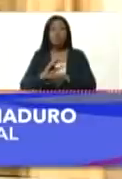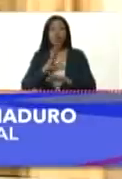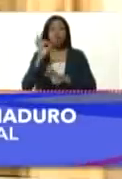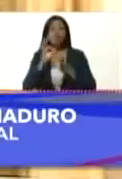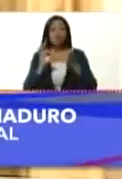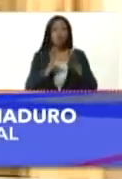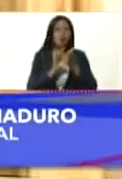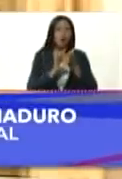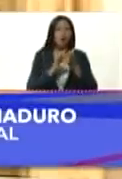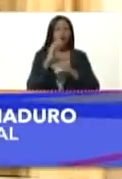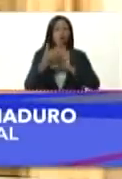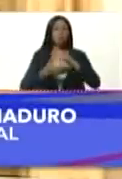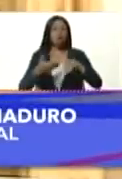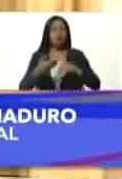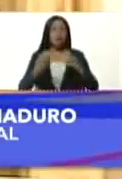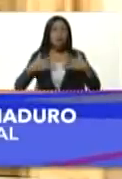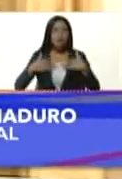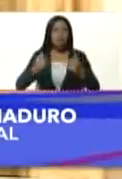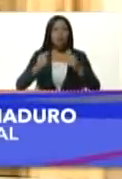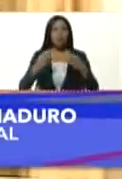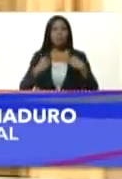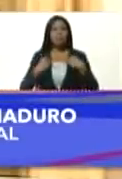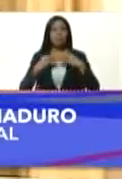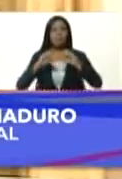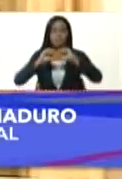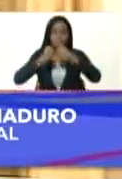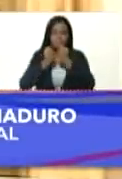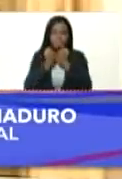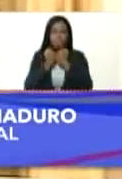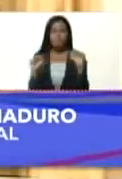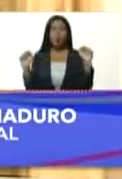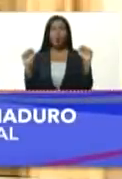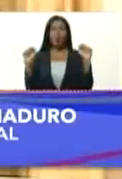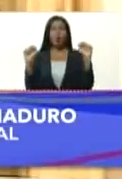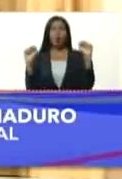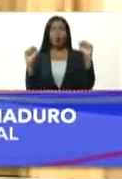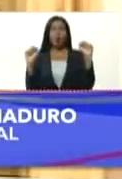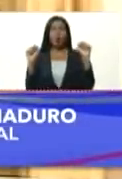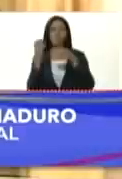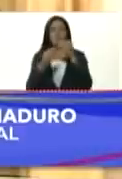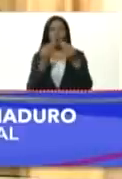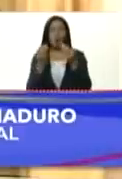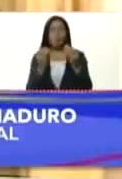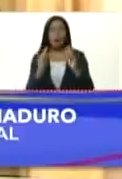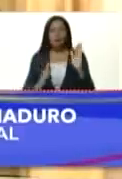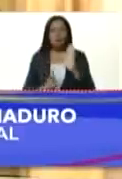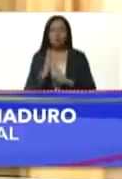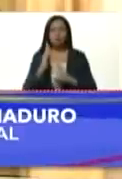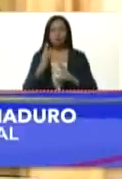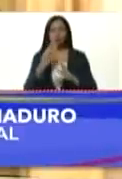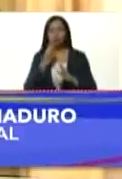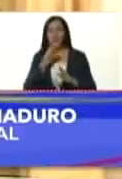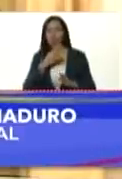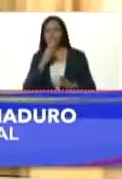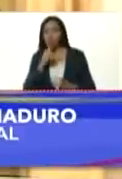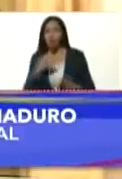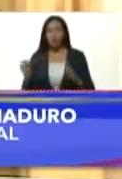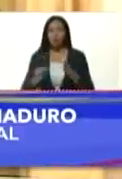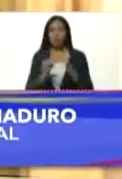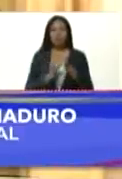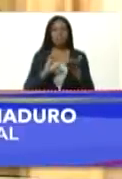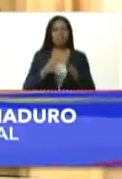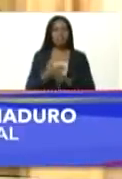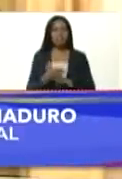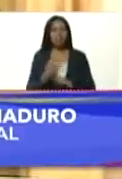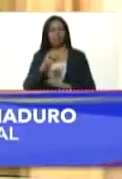infecciones y salvar vidas es rompiendo las cadenas de transmisión. Y para hacer eso